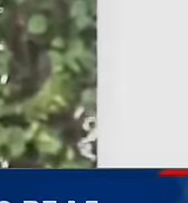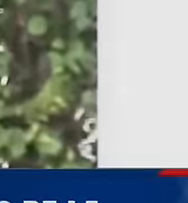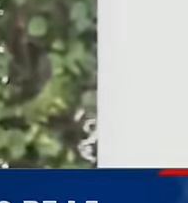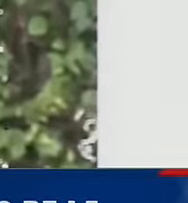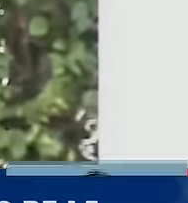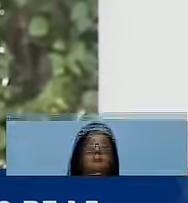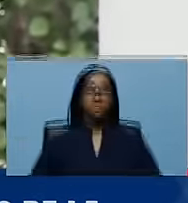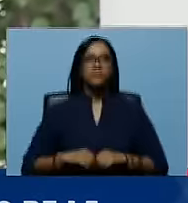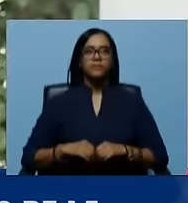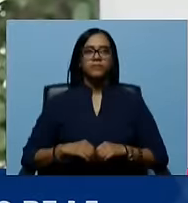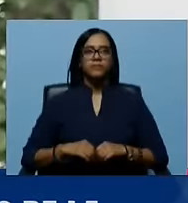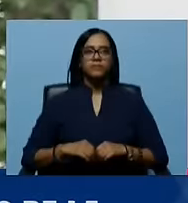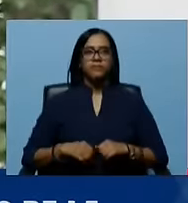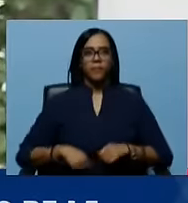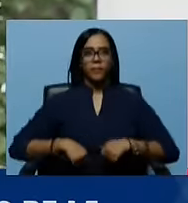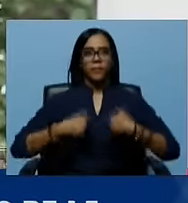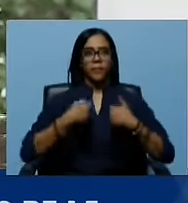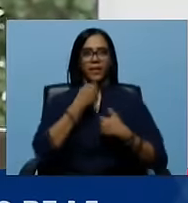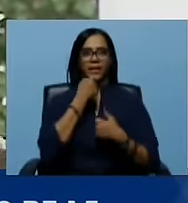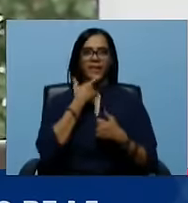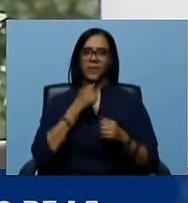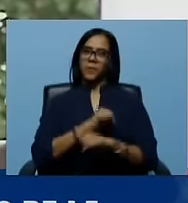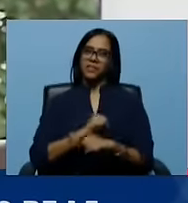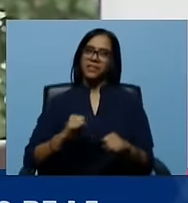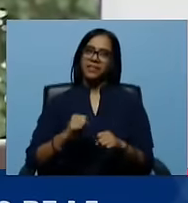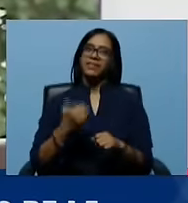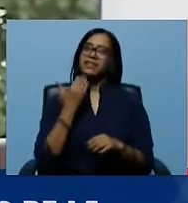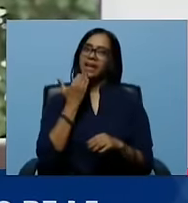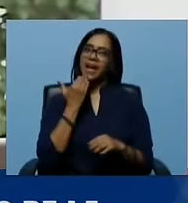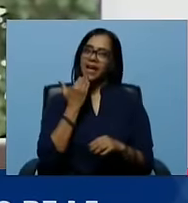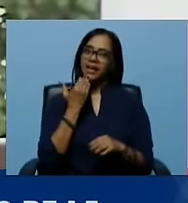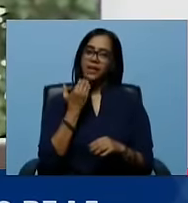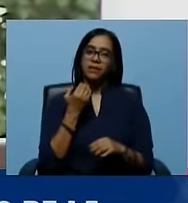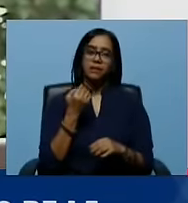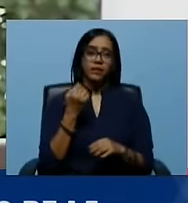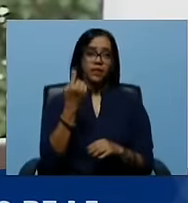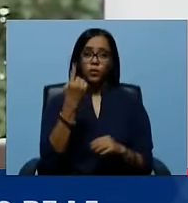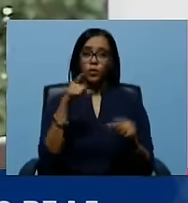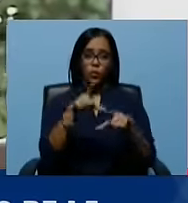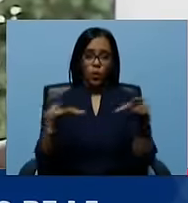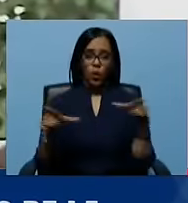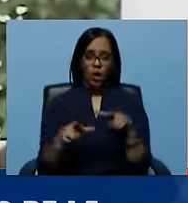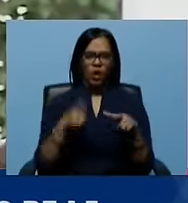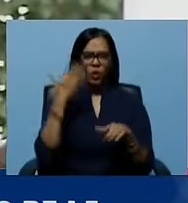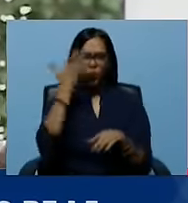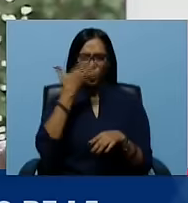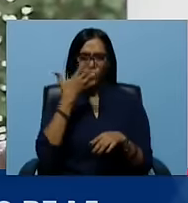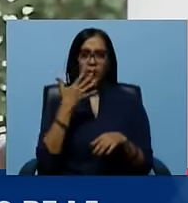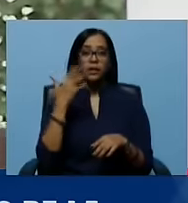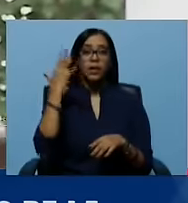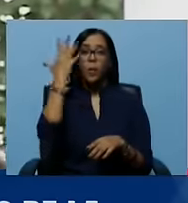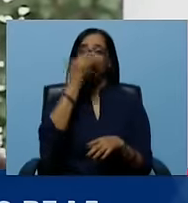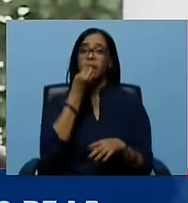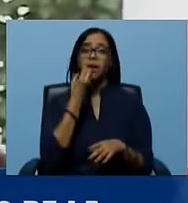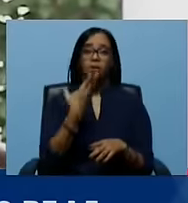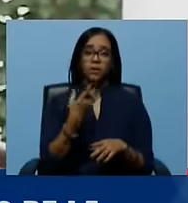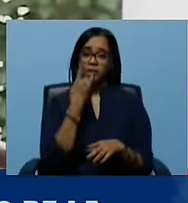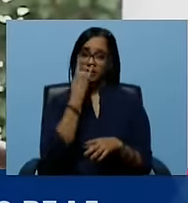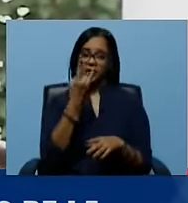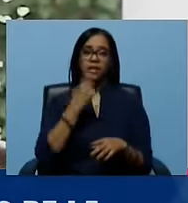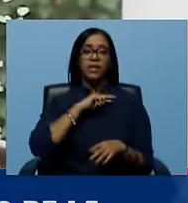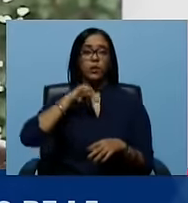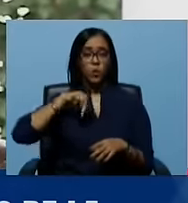Si alguien en algún lugar duda de lo maravilloso y atrayente que es nuestra cultura,